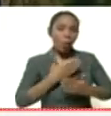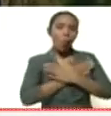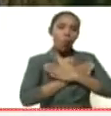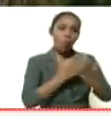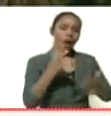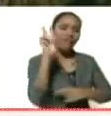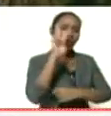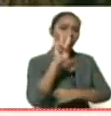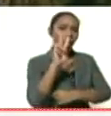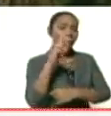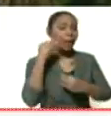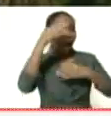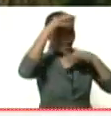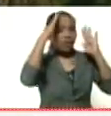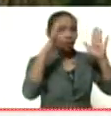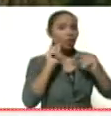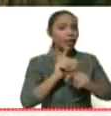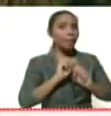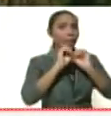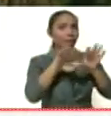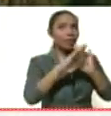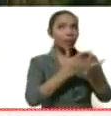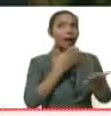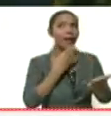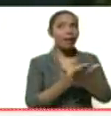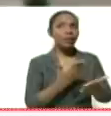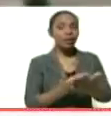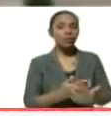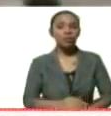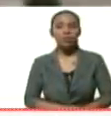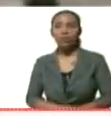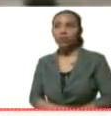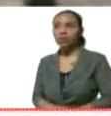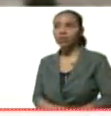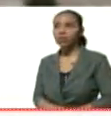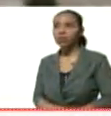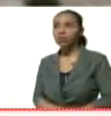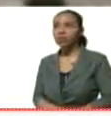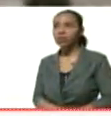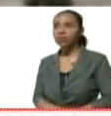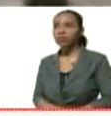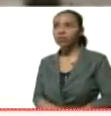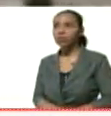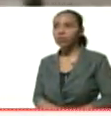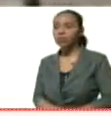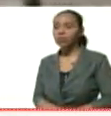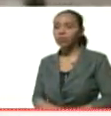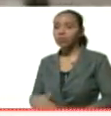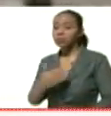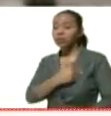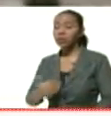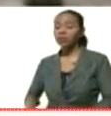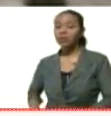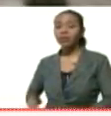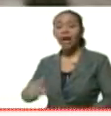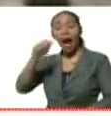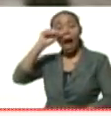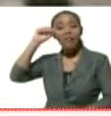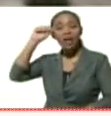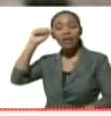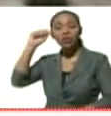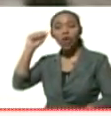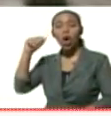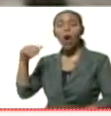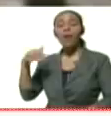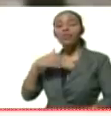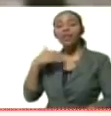con Venezuela para la atención de esta pandemia. Muchas gracias. Primero, bueno, el presidente Alberto Fernández me explicó todo lo